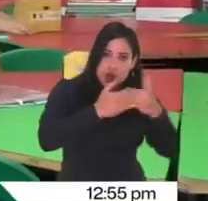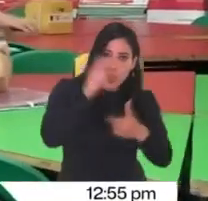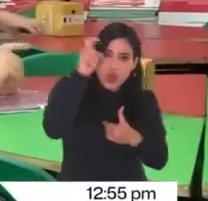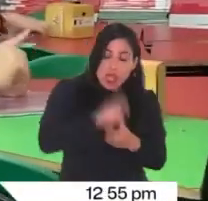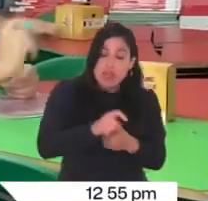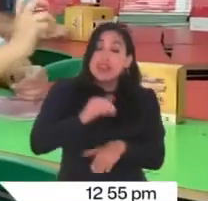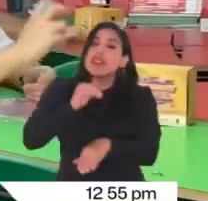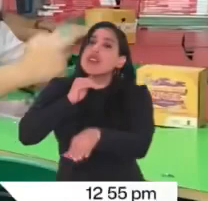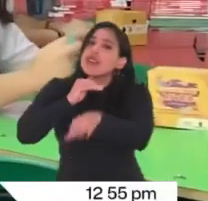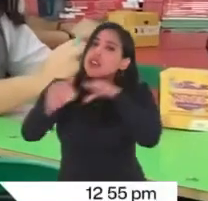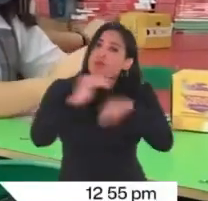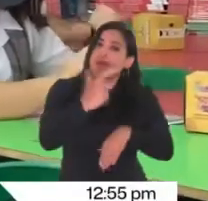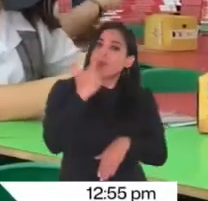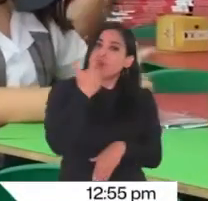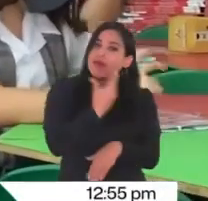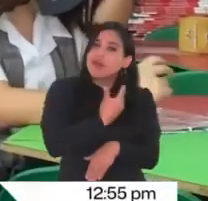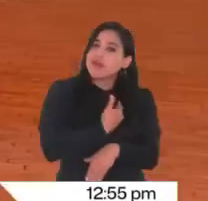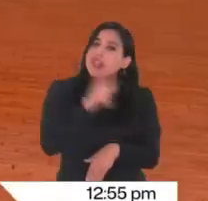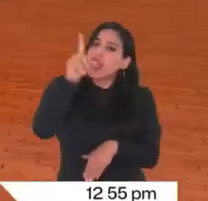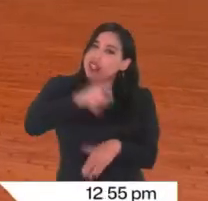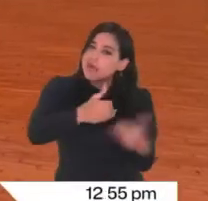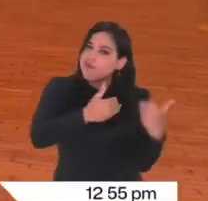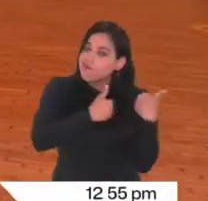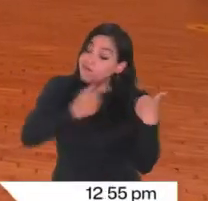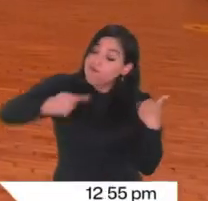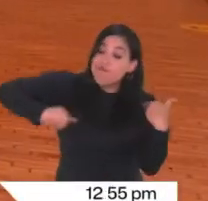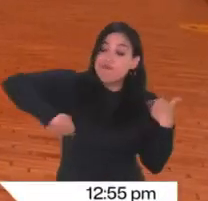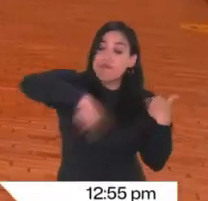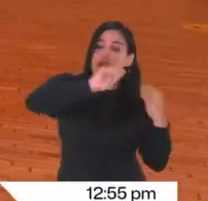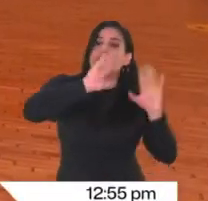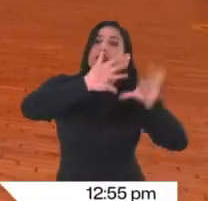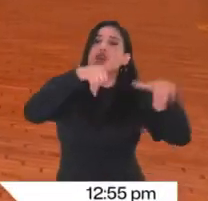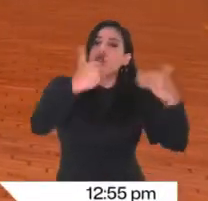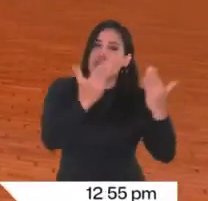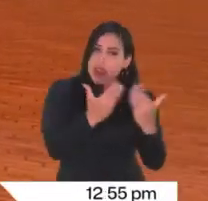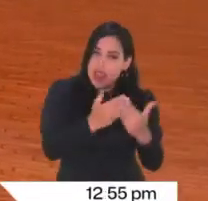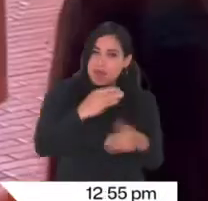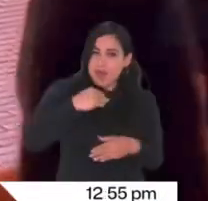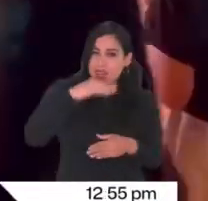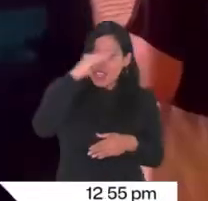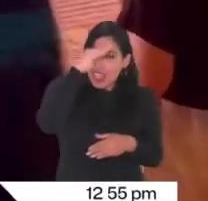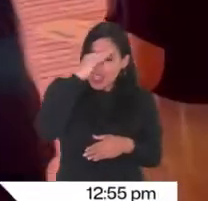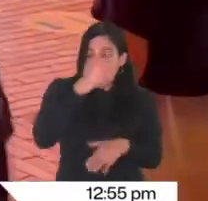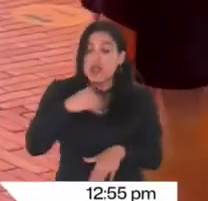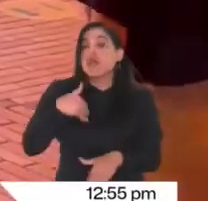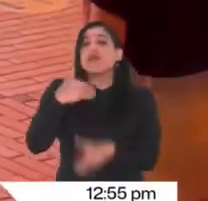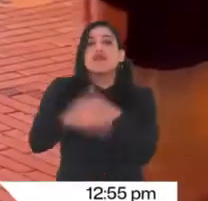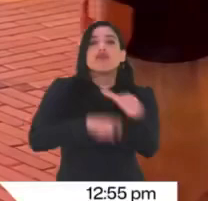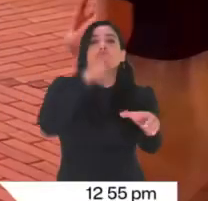de familia o acudientes se acerquen a las instituciones educativas de la ciudad para